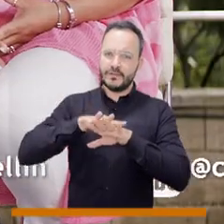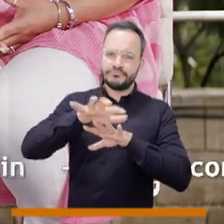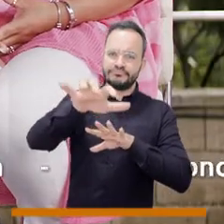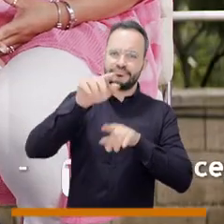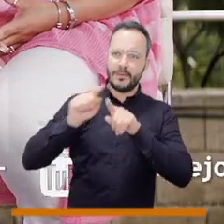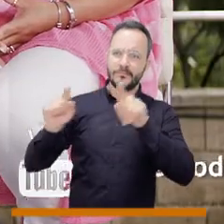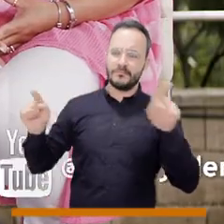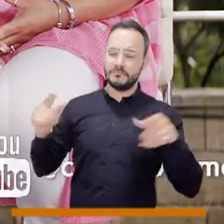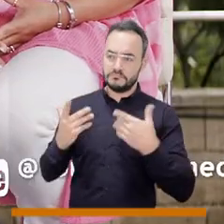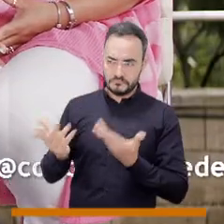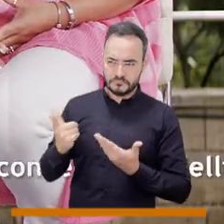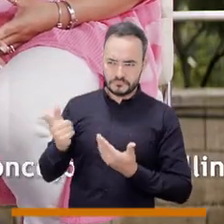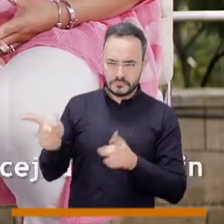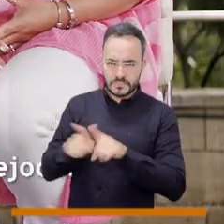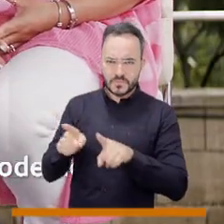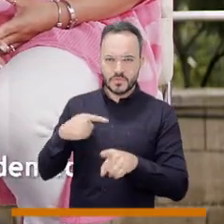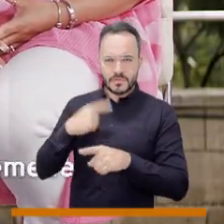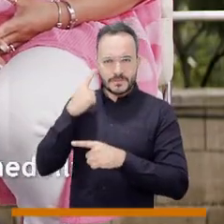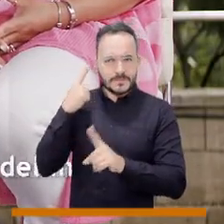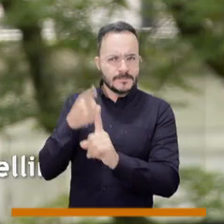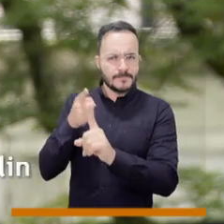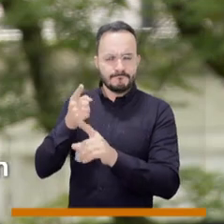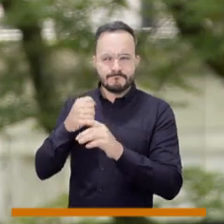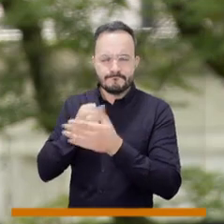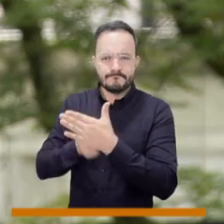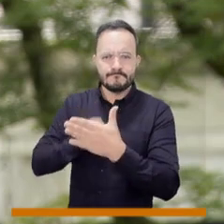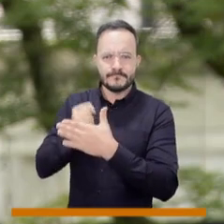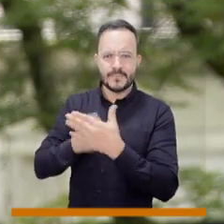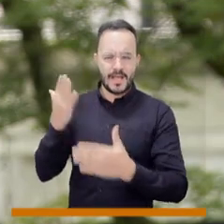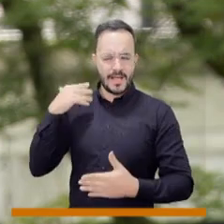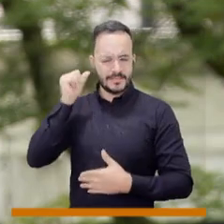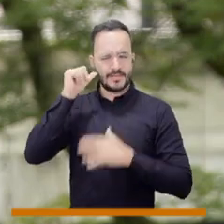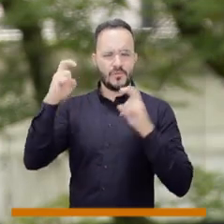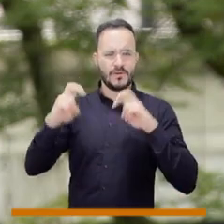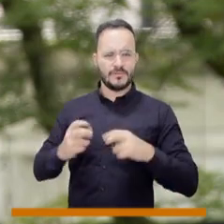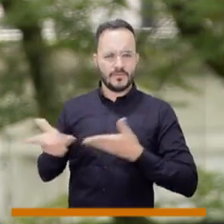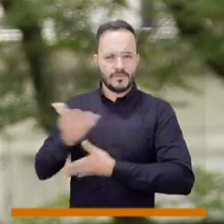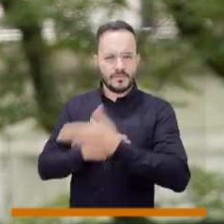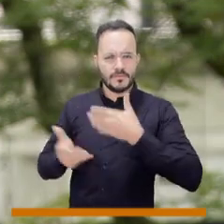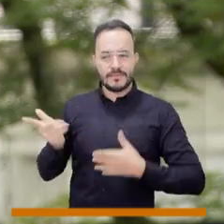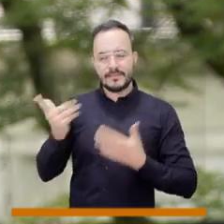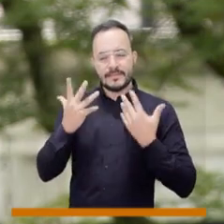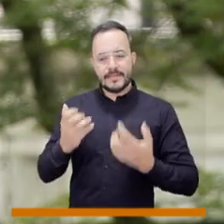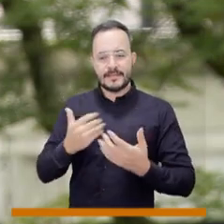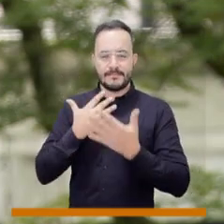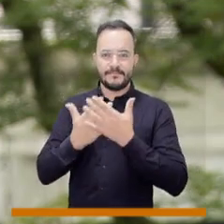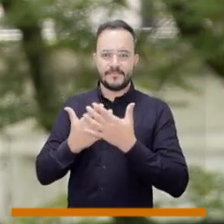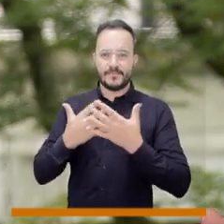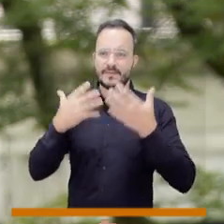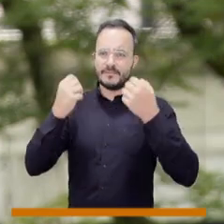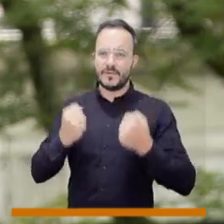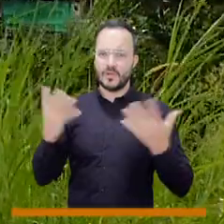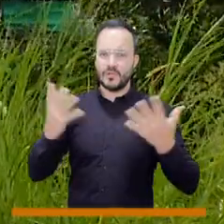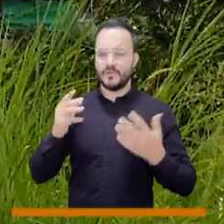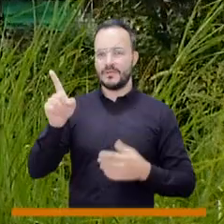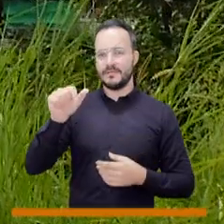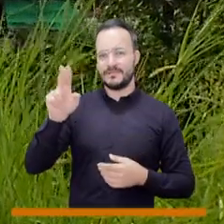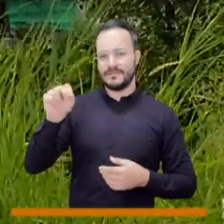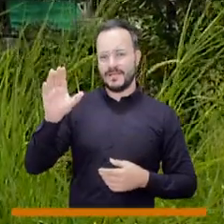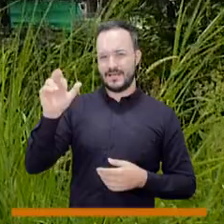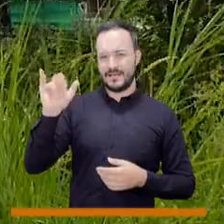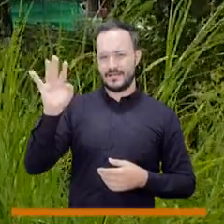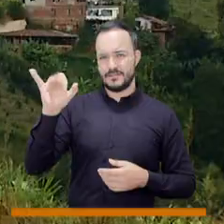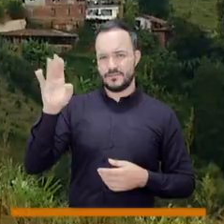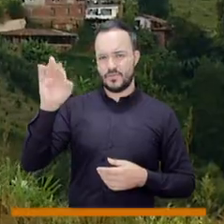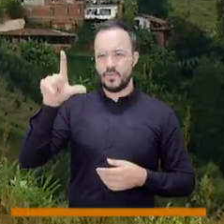esos temas centrales que usted también ha abordado desde la curul. Recordamos la última vez que estuvo con nosotros en el set, hablábamos de la posible construcción de